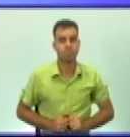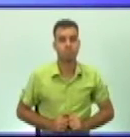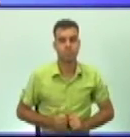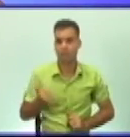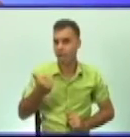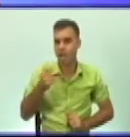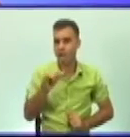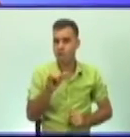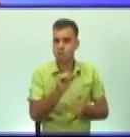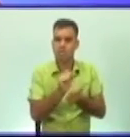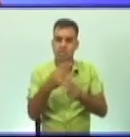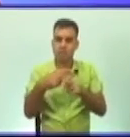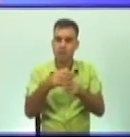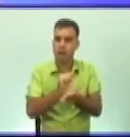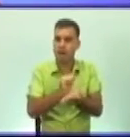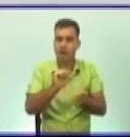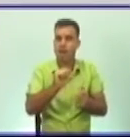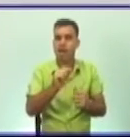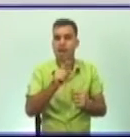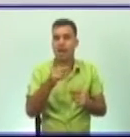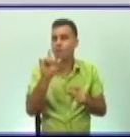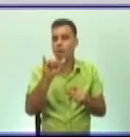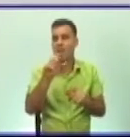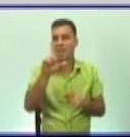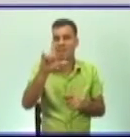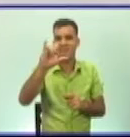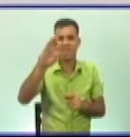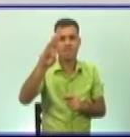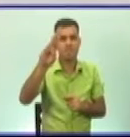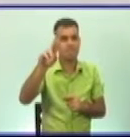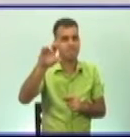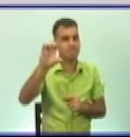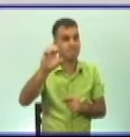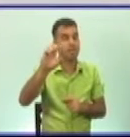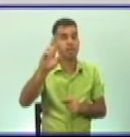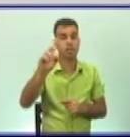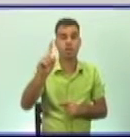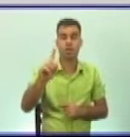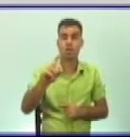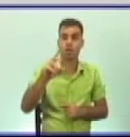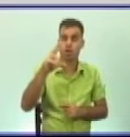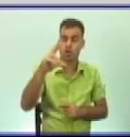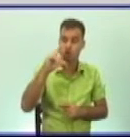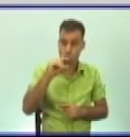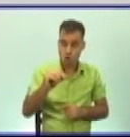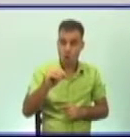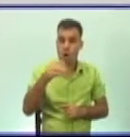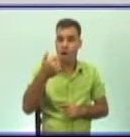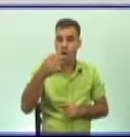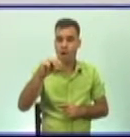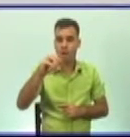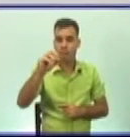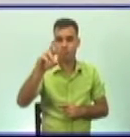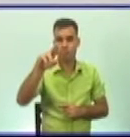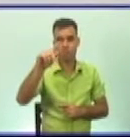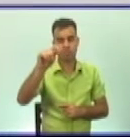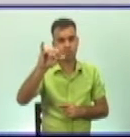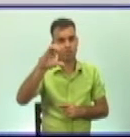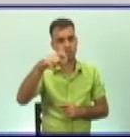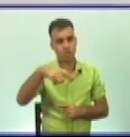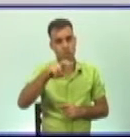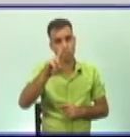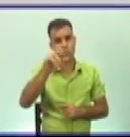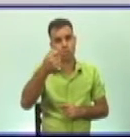libre no amortiguado, lo recuerdo. Es decir que cuando usted compara estas dos magnitudes,